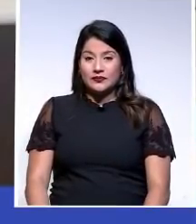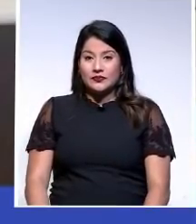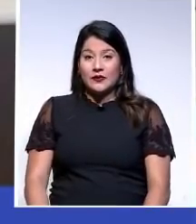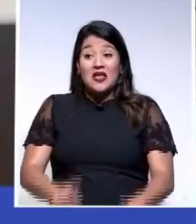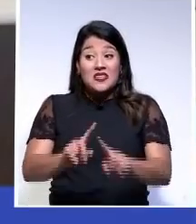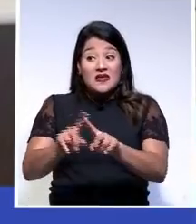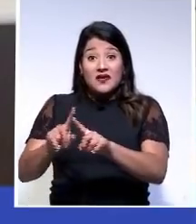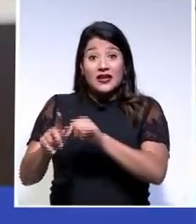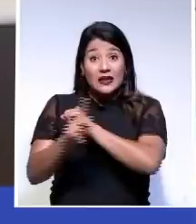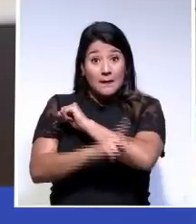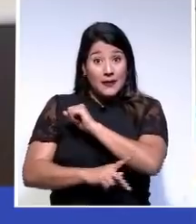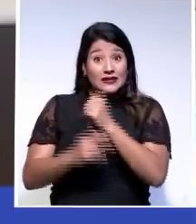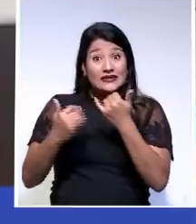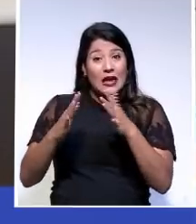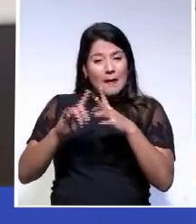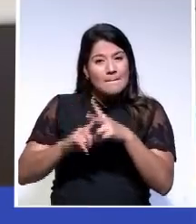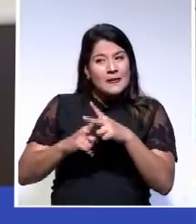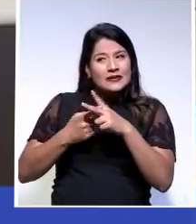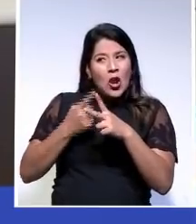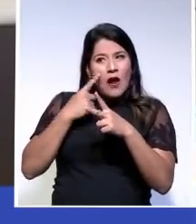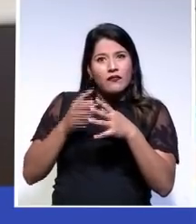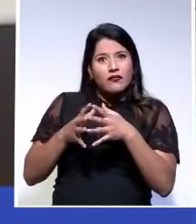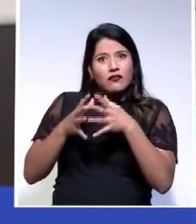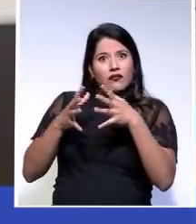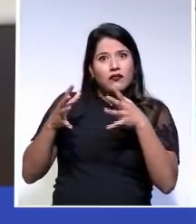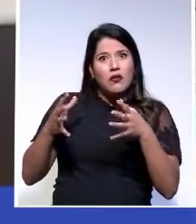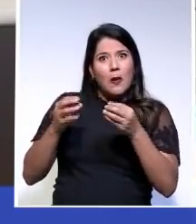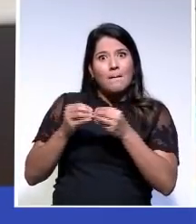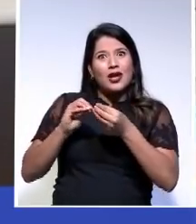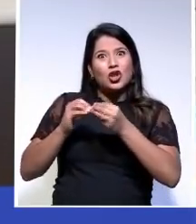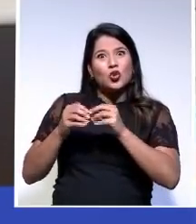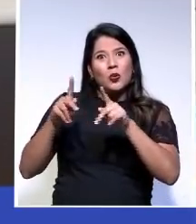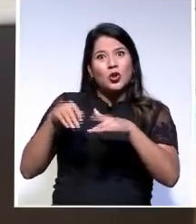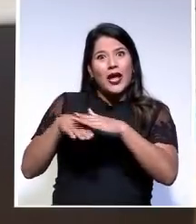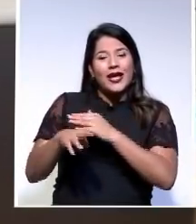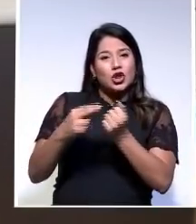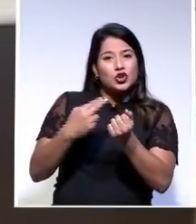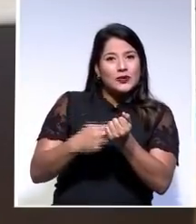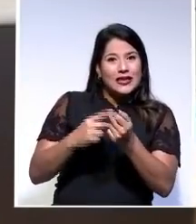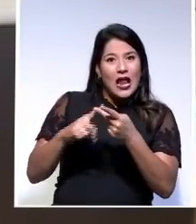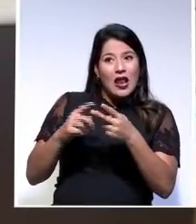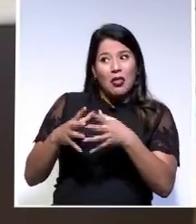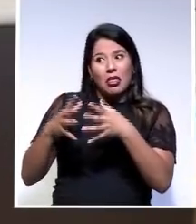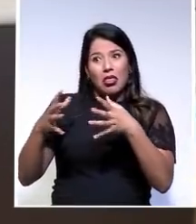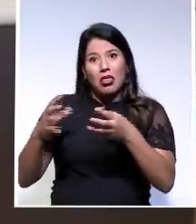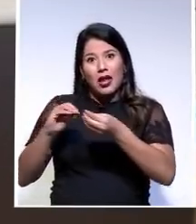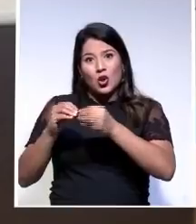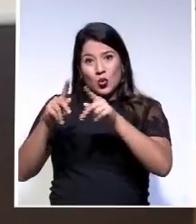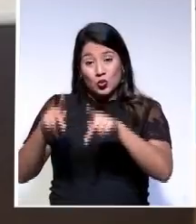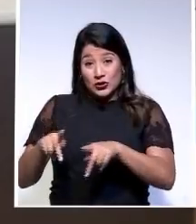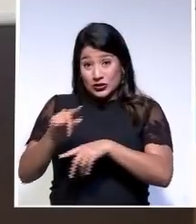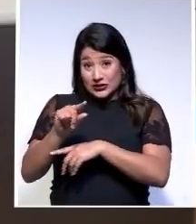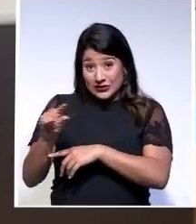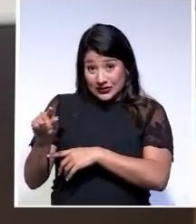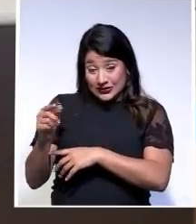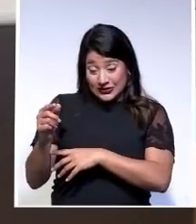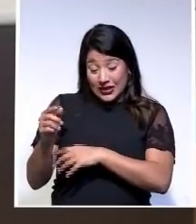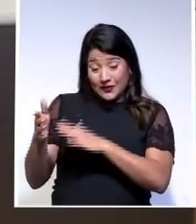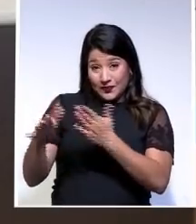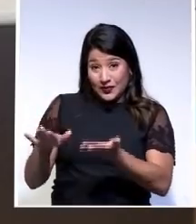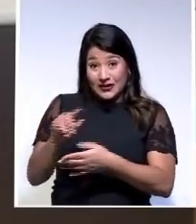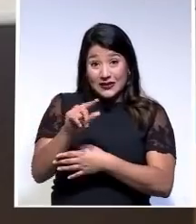Varios países están comenzando a observar una mayor carga en los hospitales y más muertes. La semana pasada, el número de muertos en la región